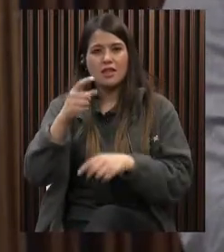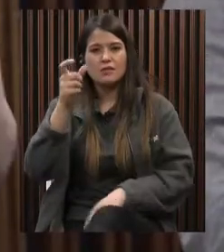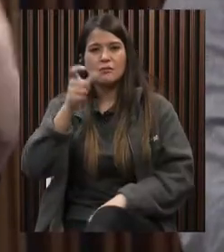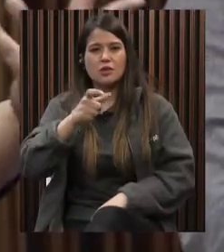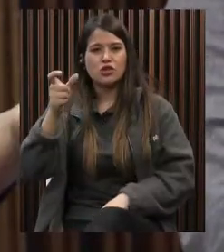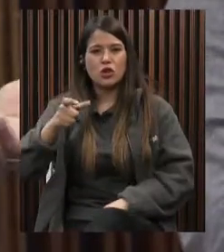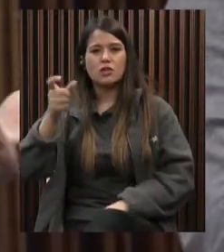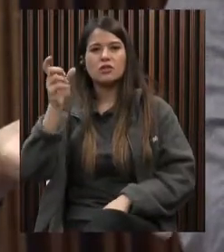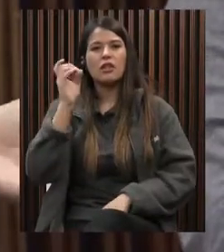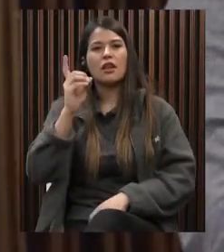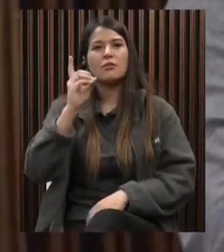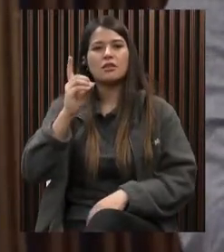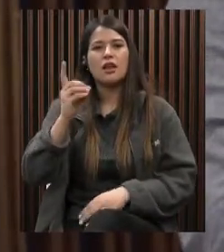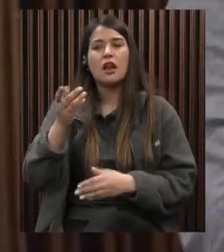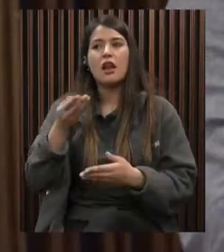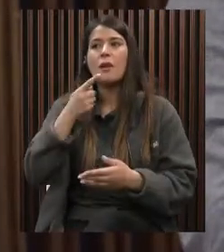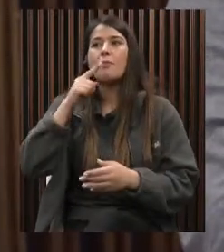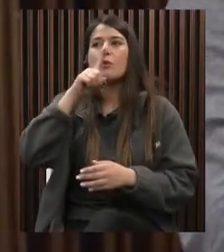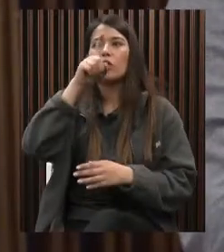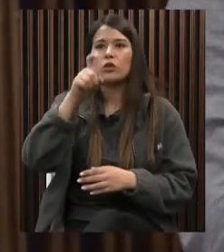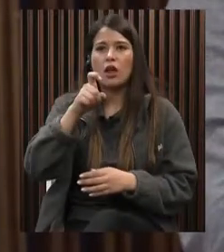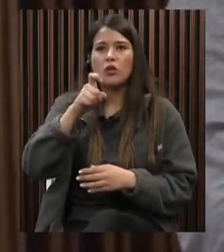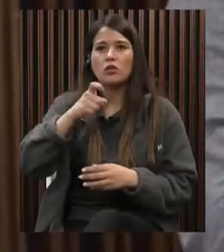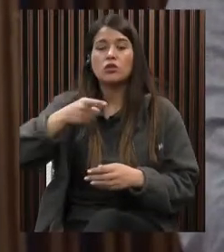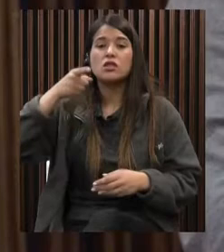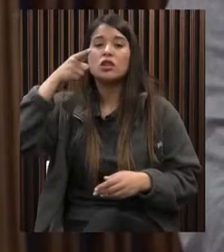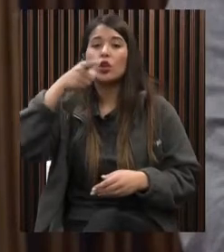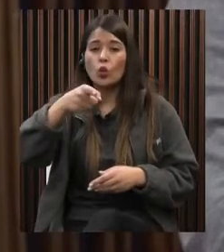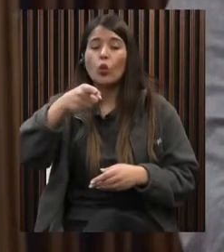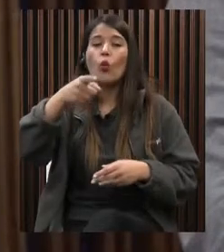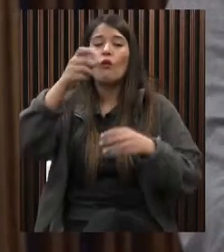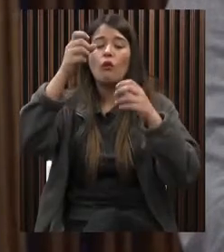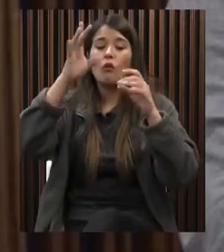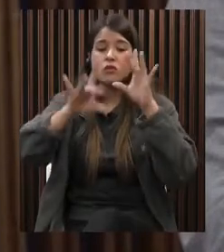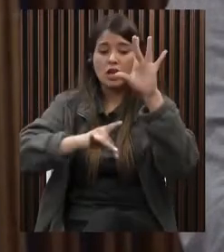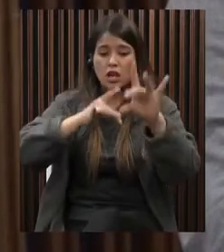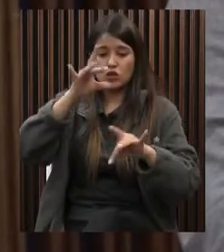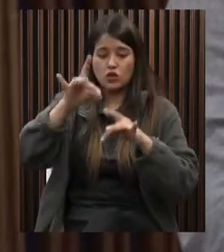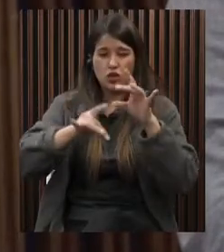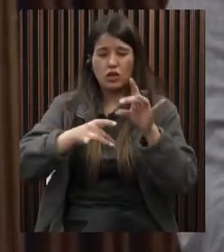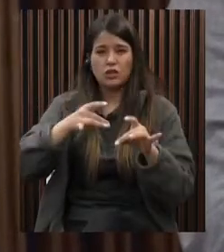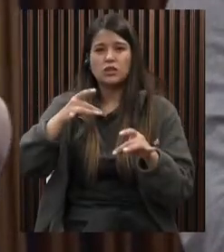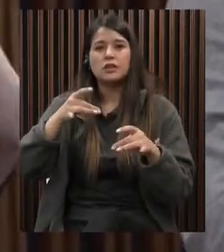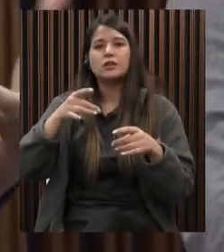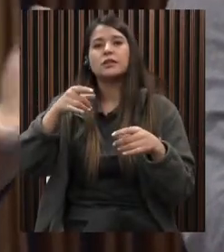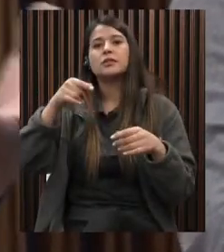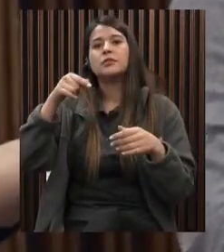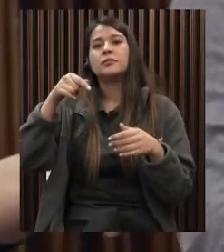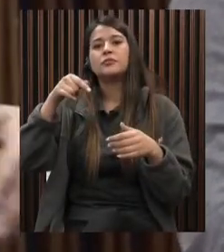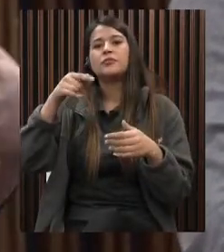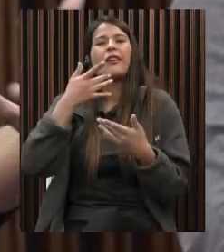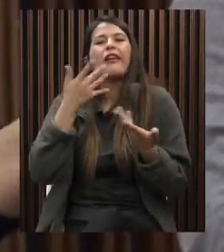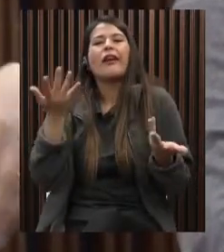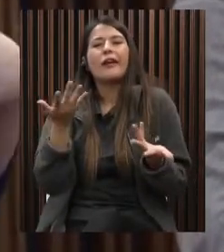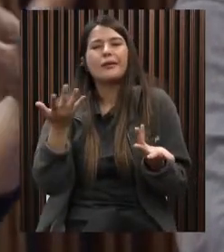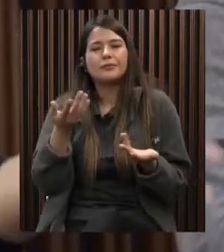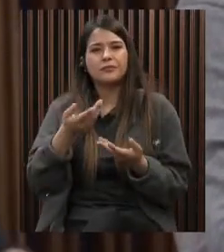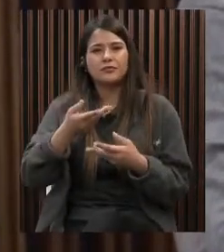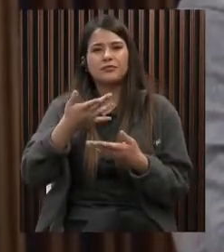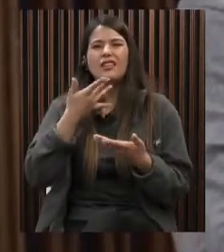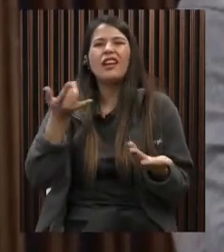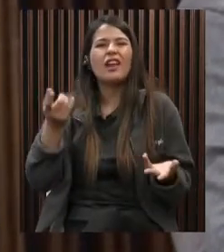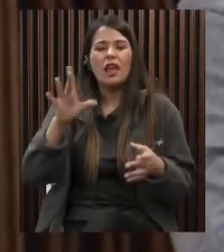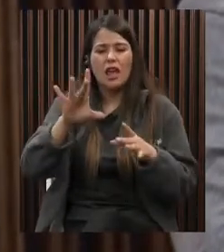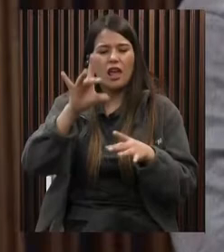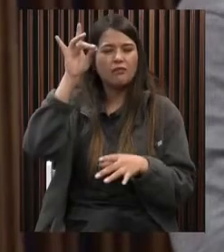les he preguntado, si usted fuese un curador, fuera curador de esta exhibición, ¿qué